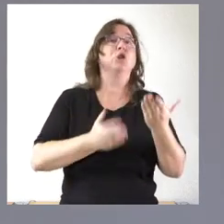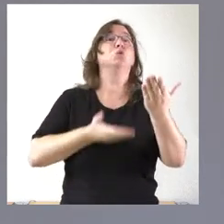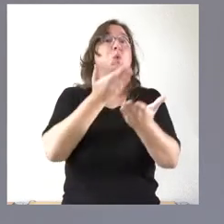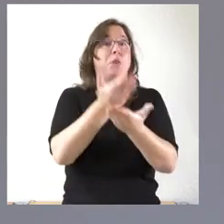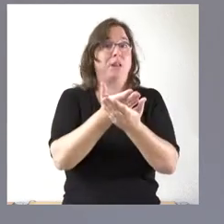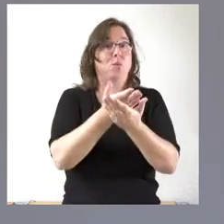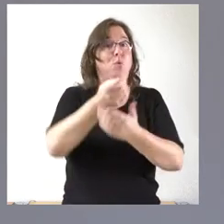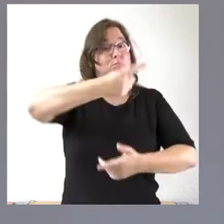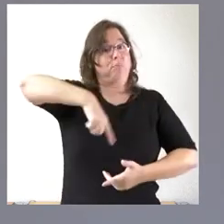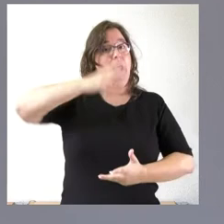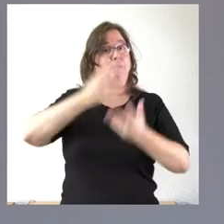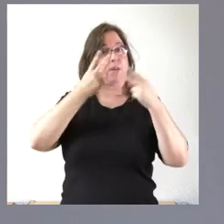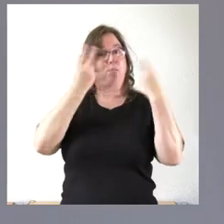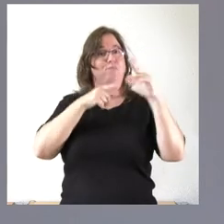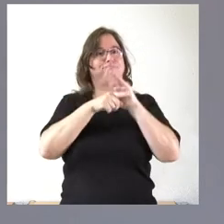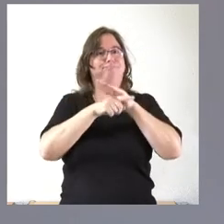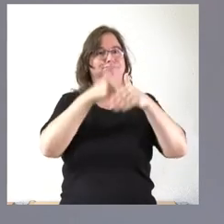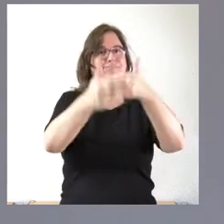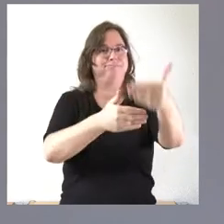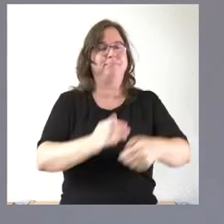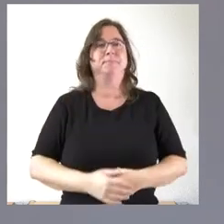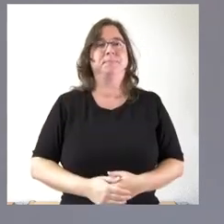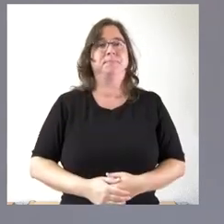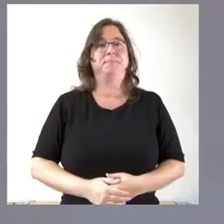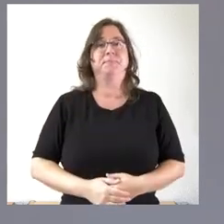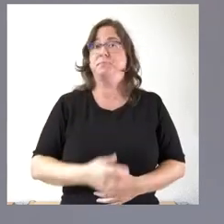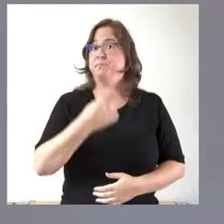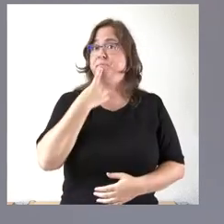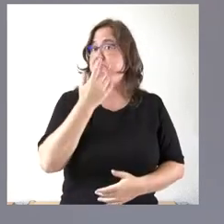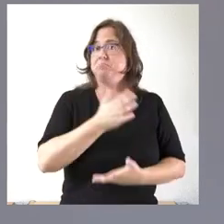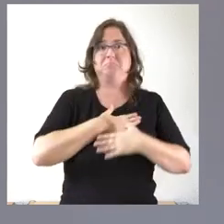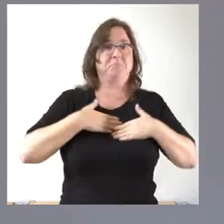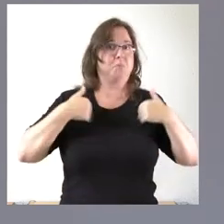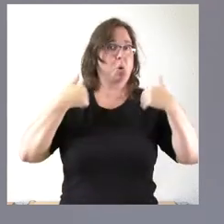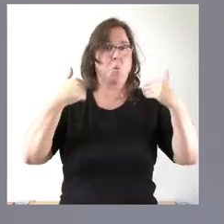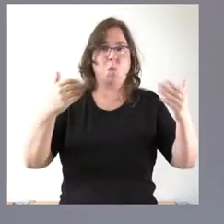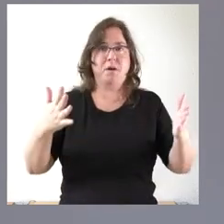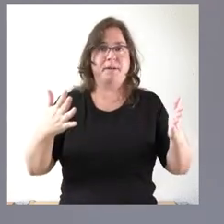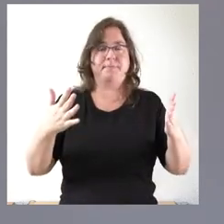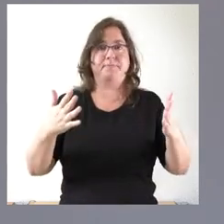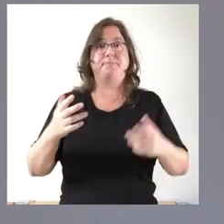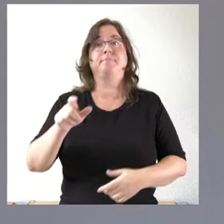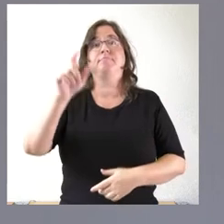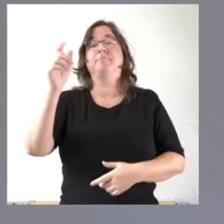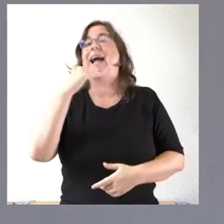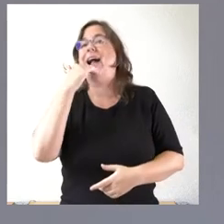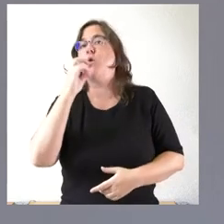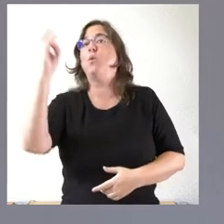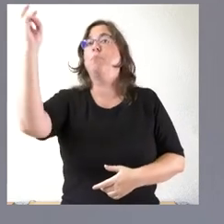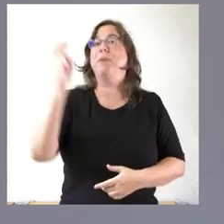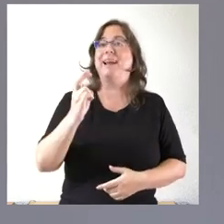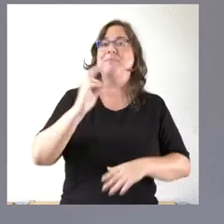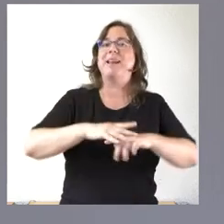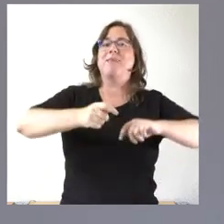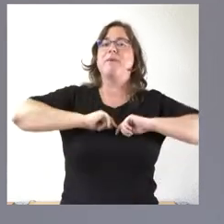públicas proceder a su tramitación. Le digo que cualquier fuente que venga a contribuir a resolver el problema de